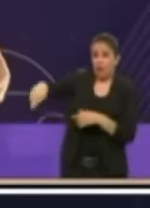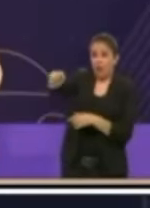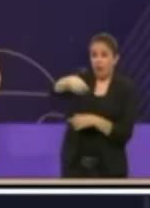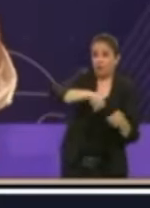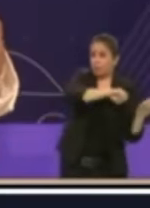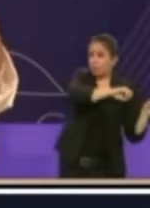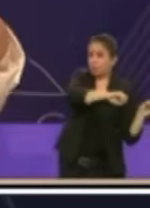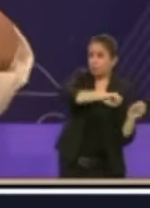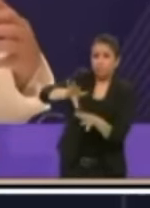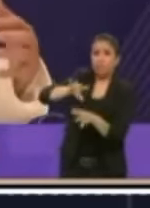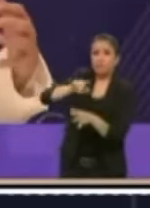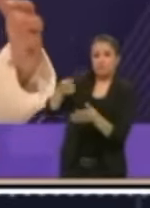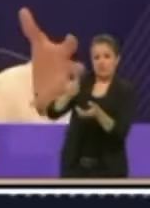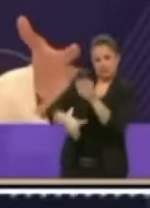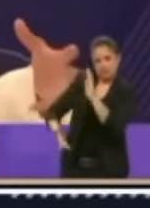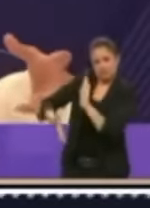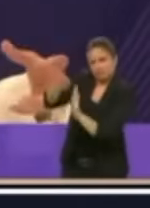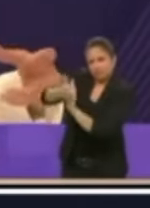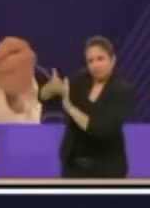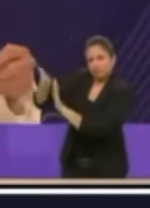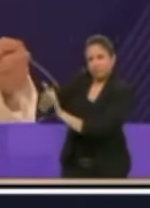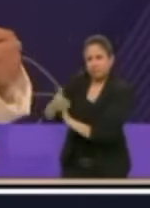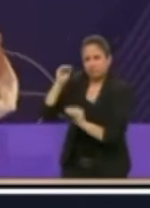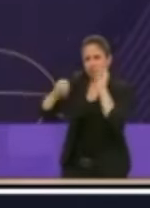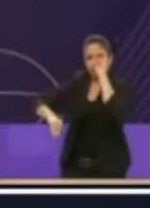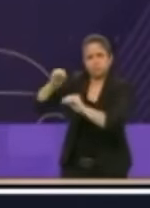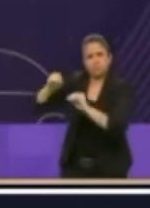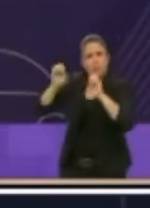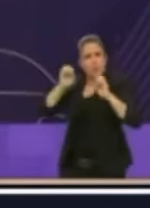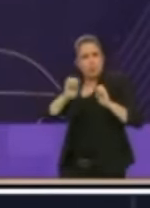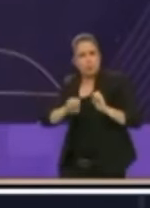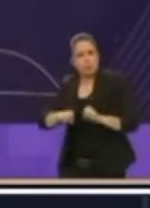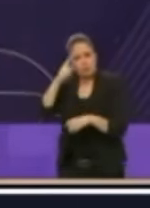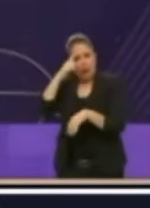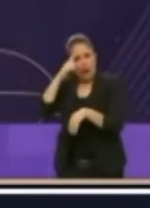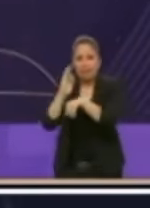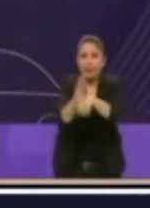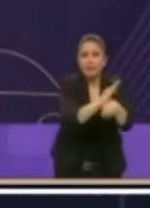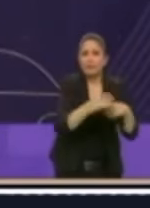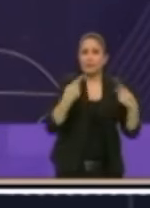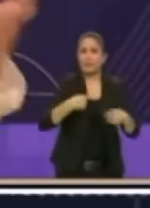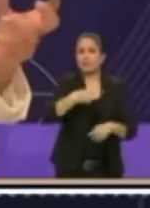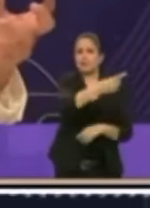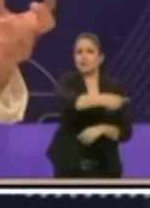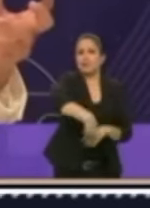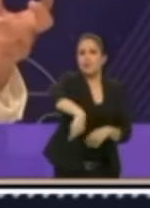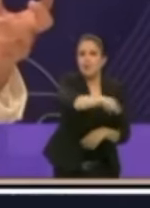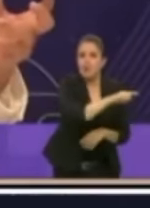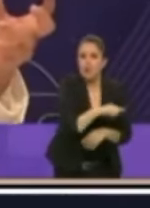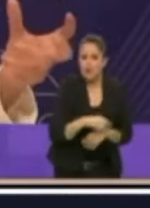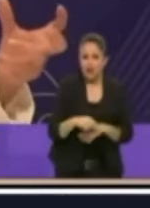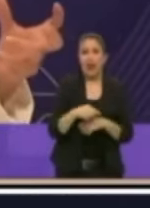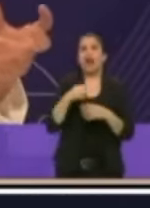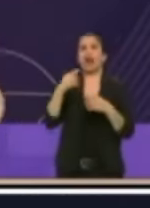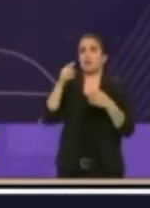sí. Jacqueline Kennedy decía, si vas a hablar en público, debes de tener la cortesía de saber